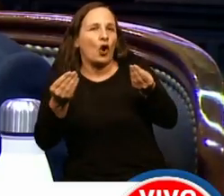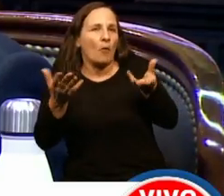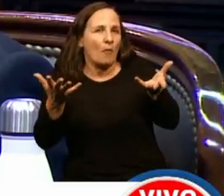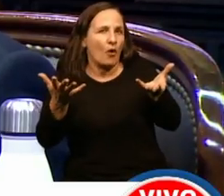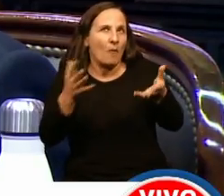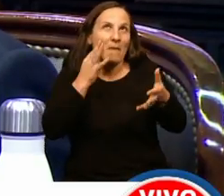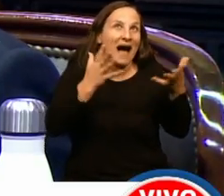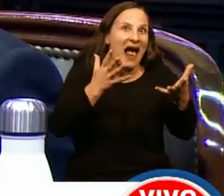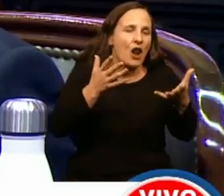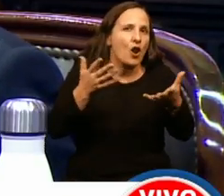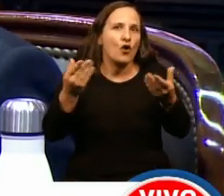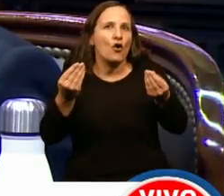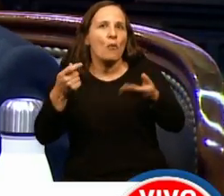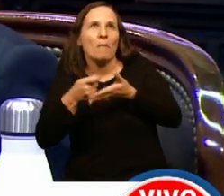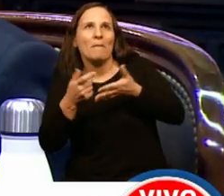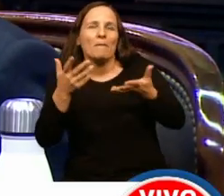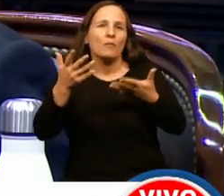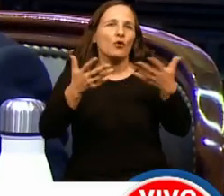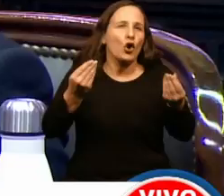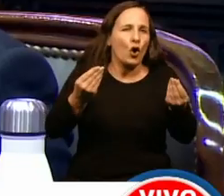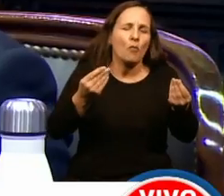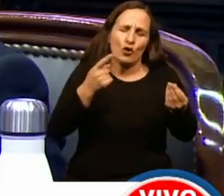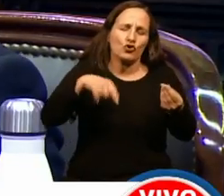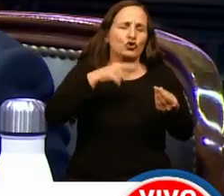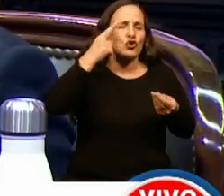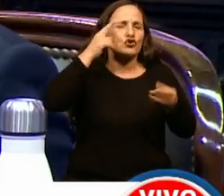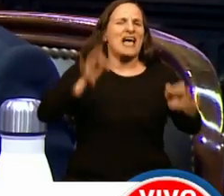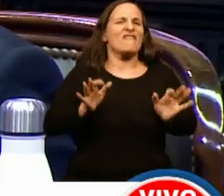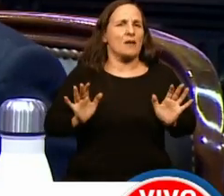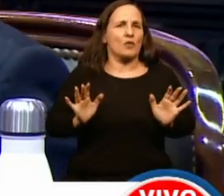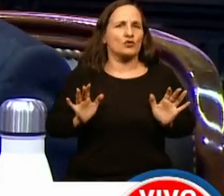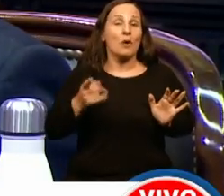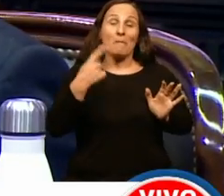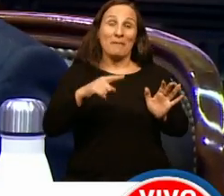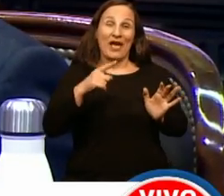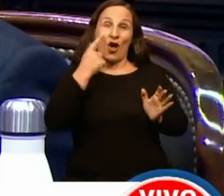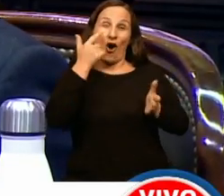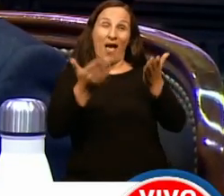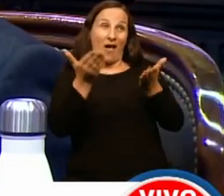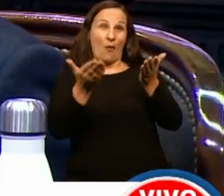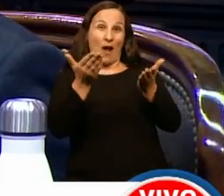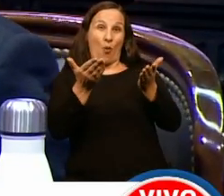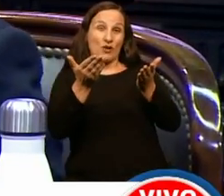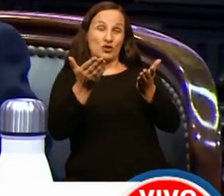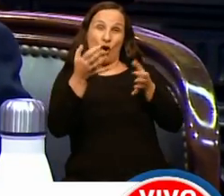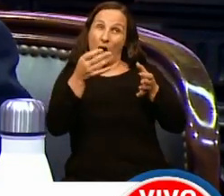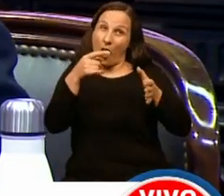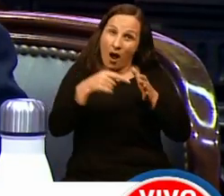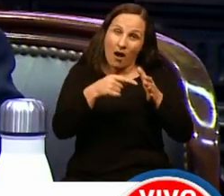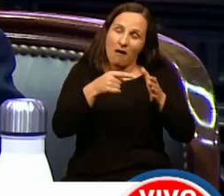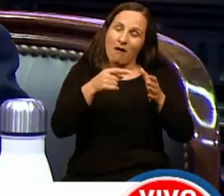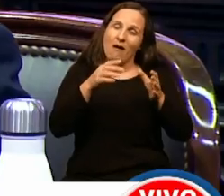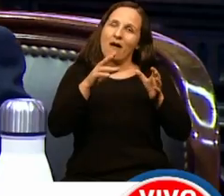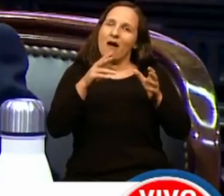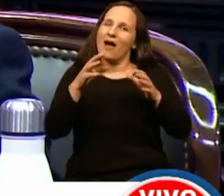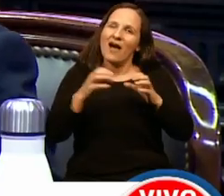eso pero también seamos ecuánimes en el análisis de que cuando se discuten